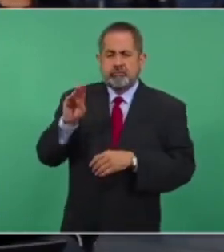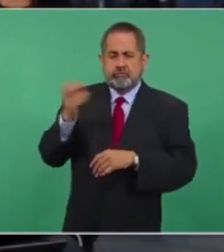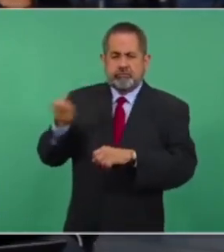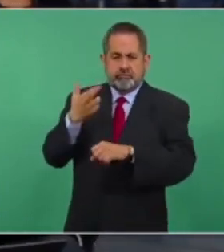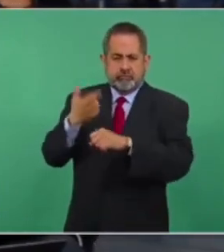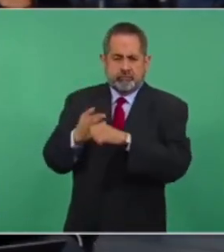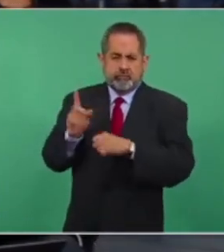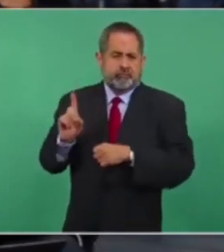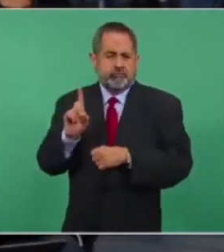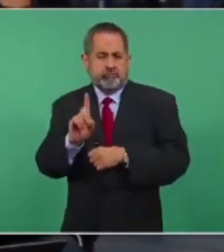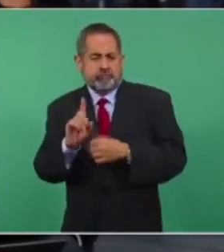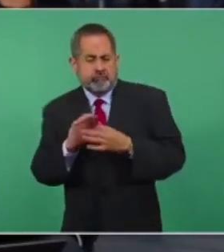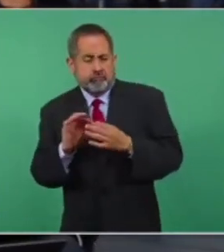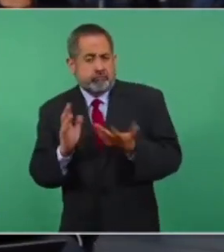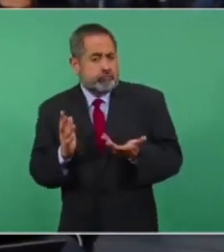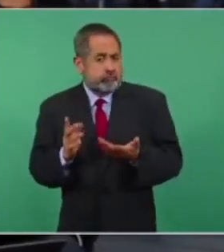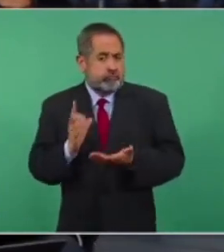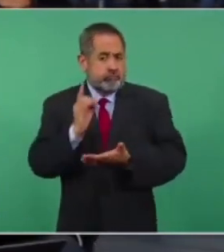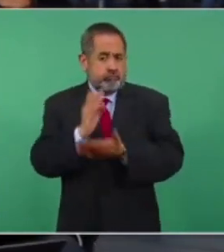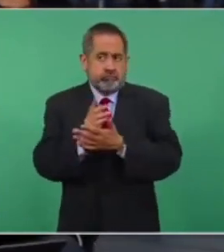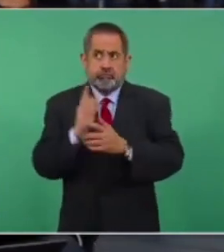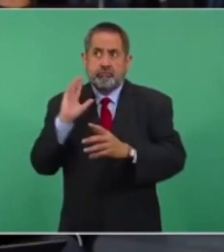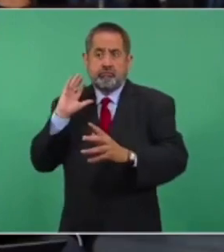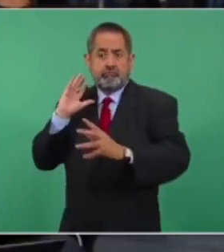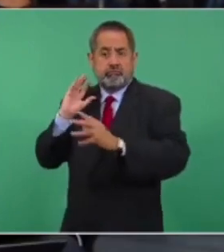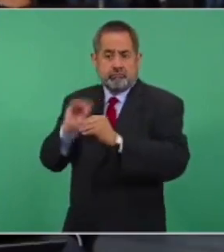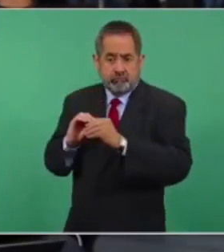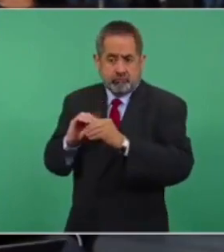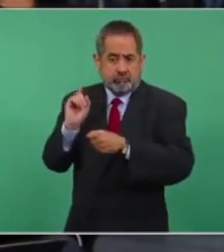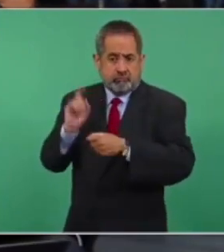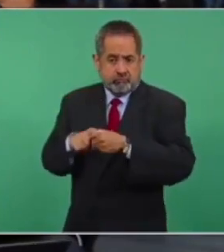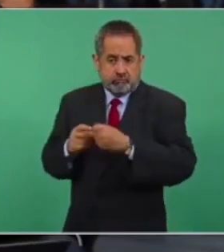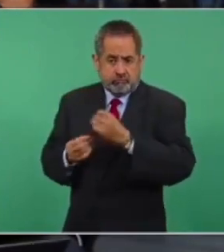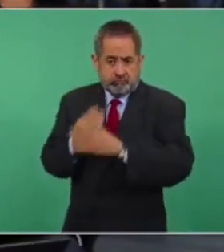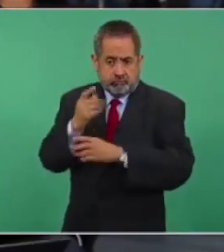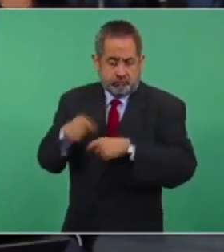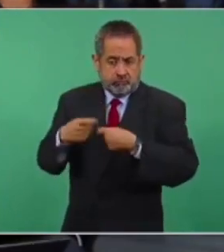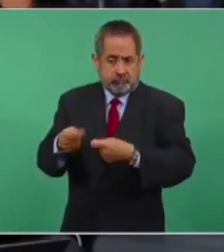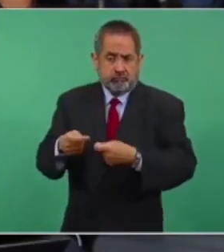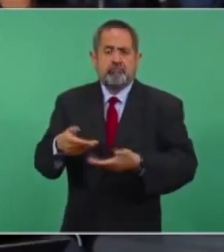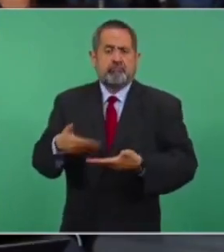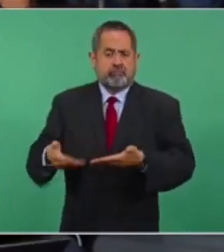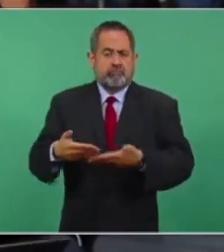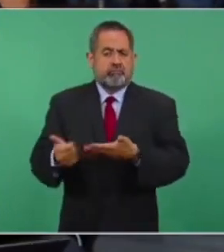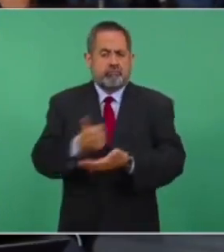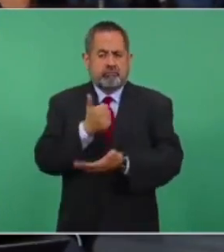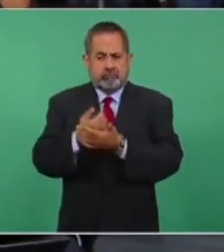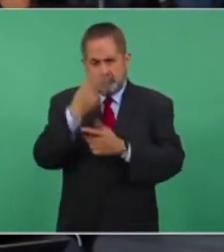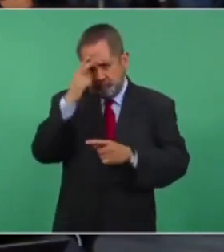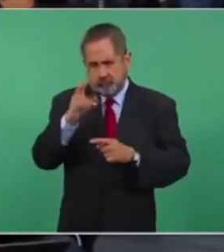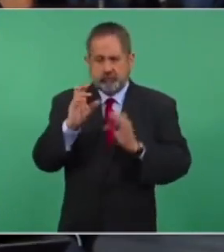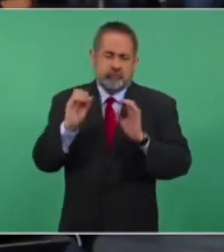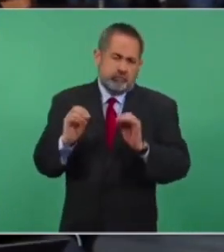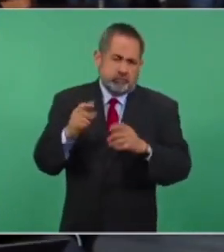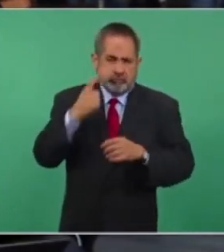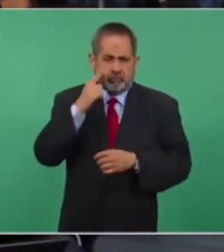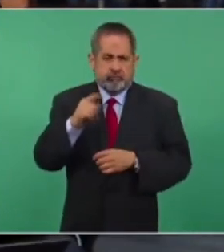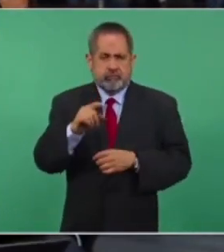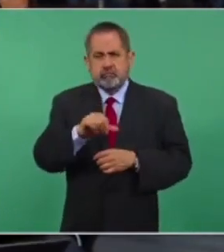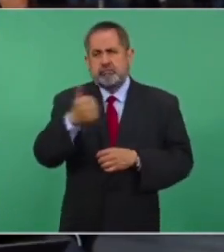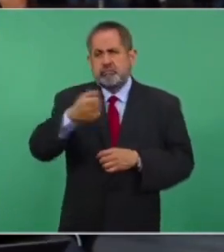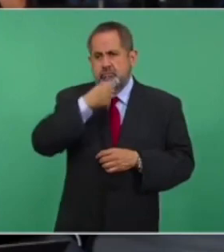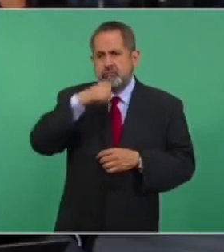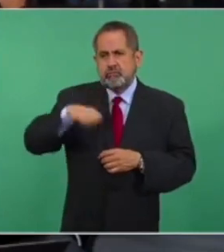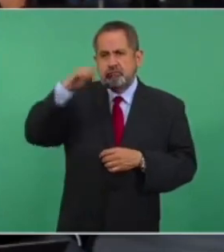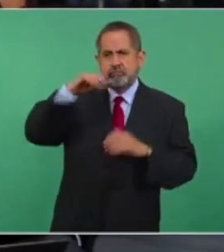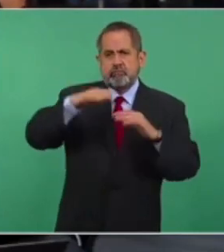Montiel, si solamente se va a entregar el retroactivo por incorporación aquí en la Ciudad de México o sería para los otros adultos